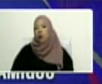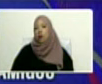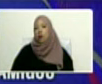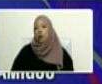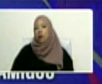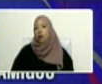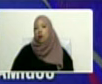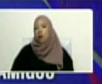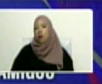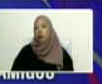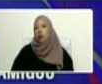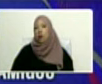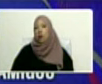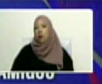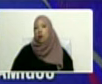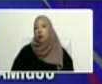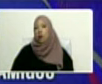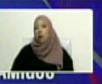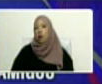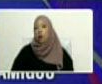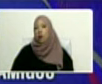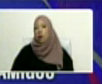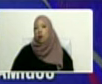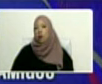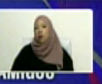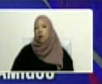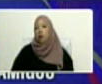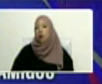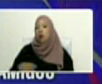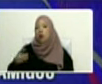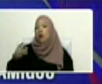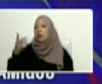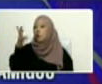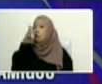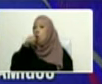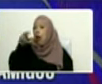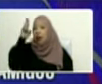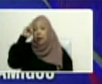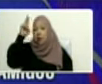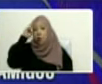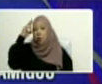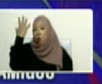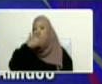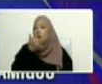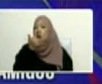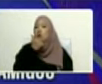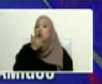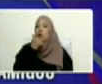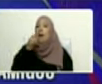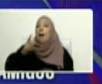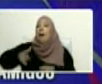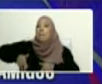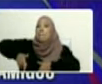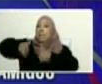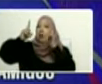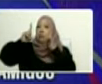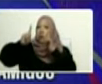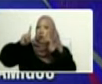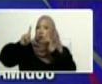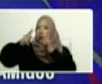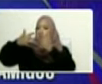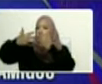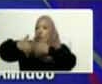entregar, como procedió de manera espuria, licencias de bloques petroleros